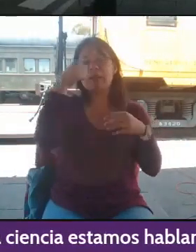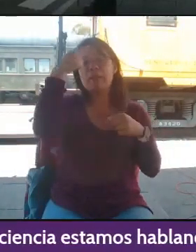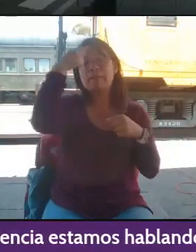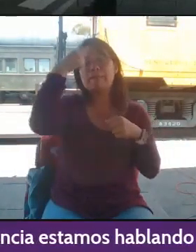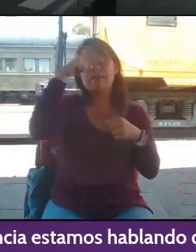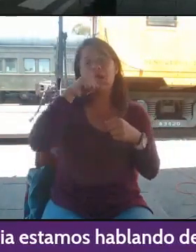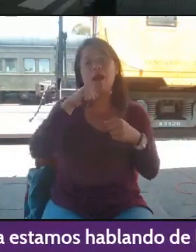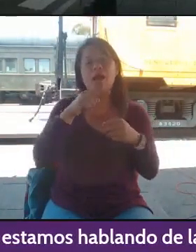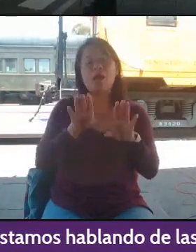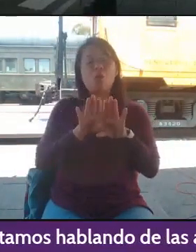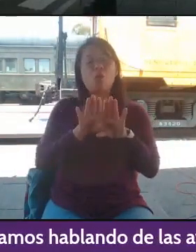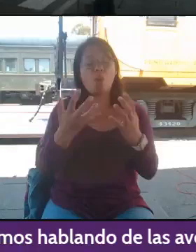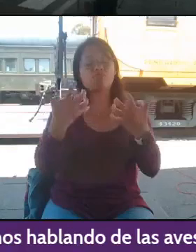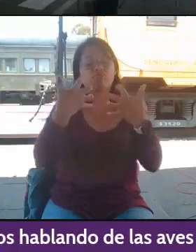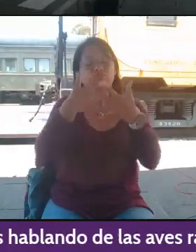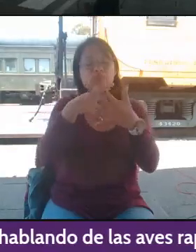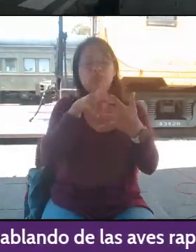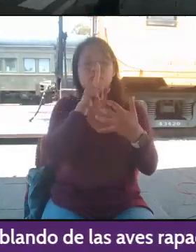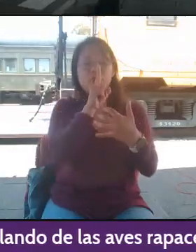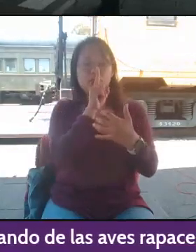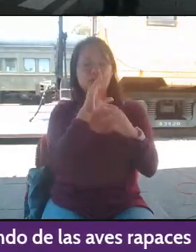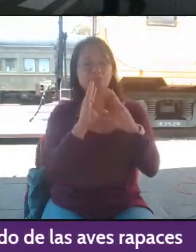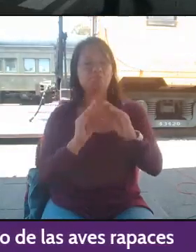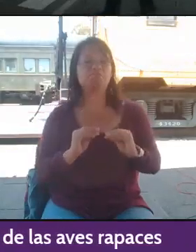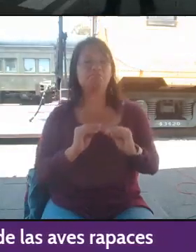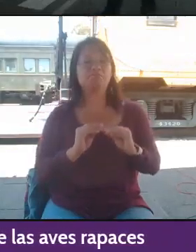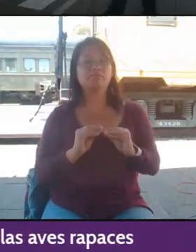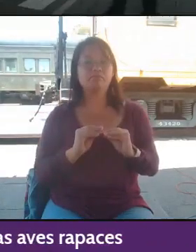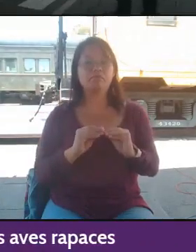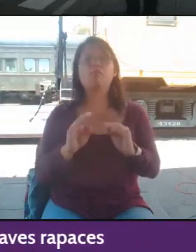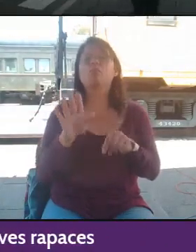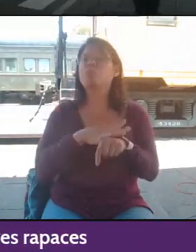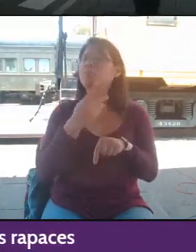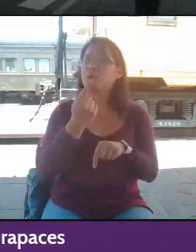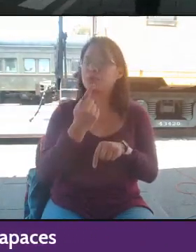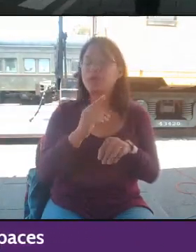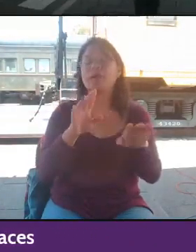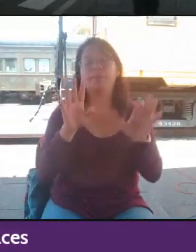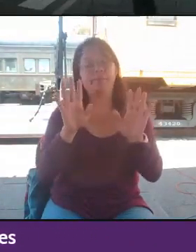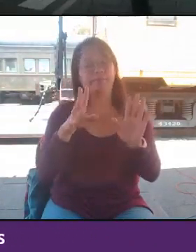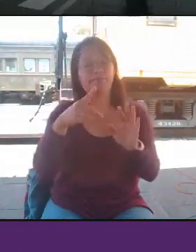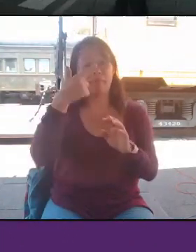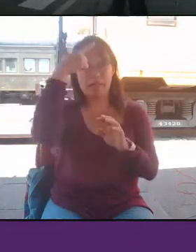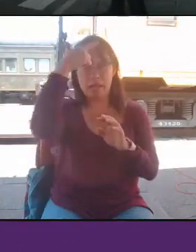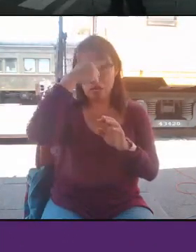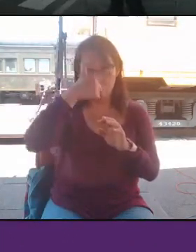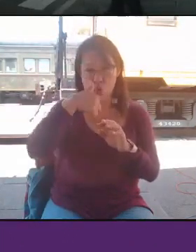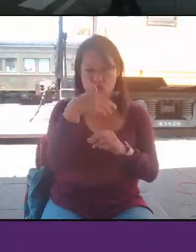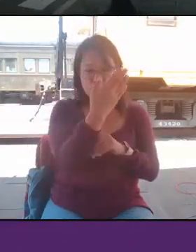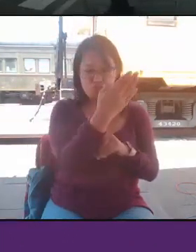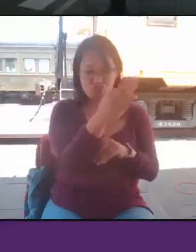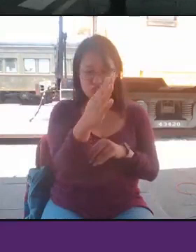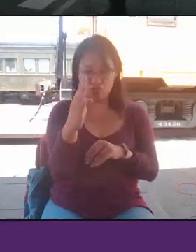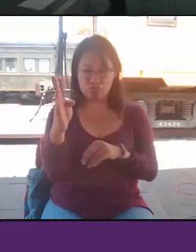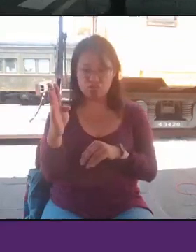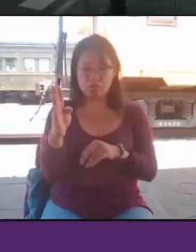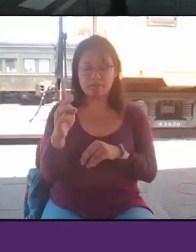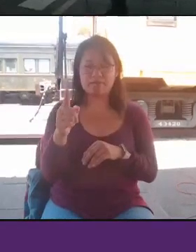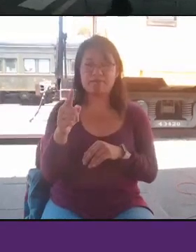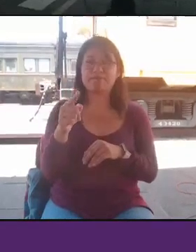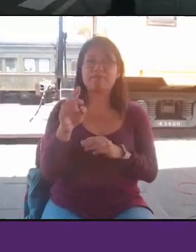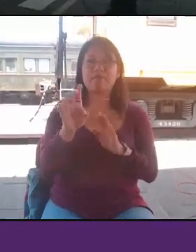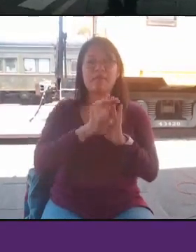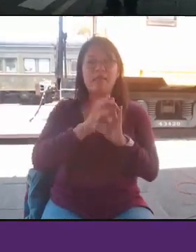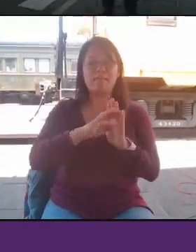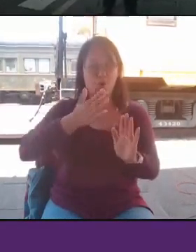para no hacer ruido. ¿Por qué no van a hacer ruido? Imagínense que están en la noche en el bosque y son una lechuza, ¿no? Yo voy a ser la